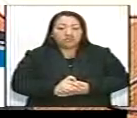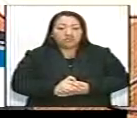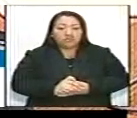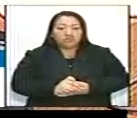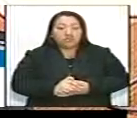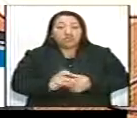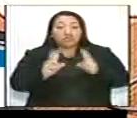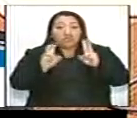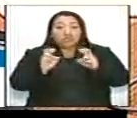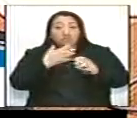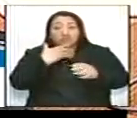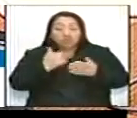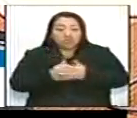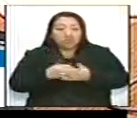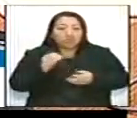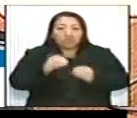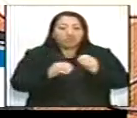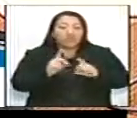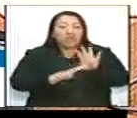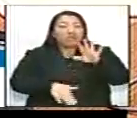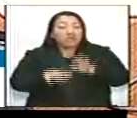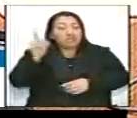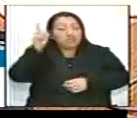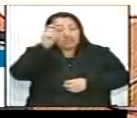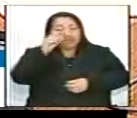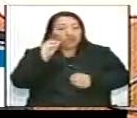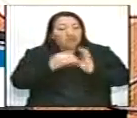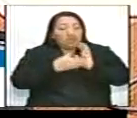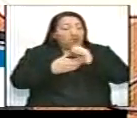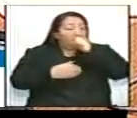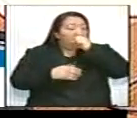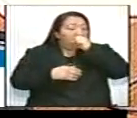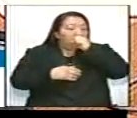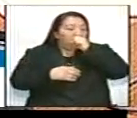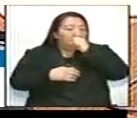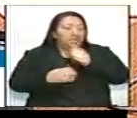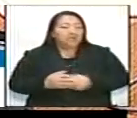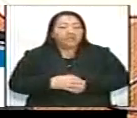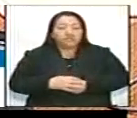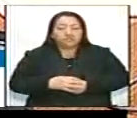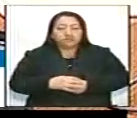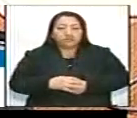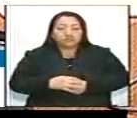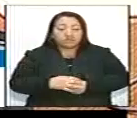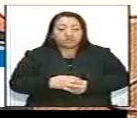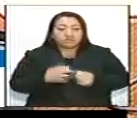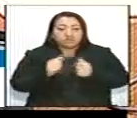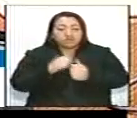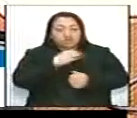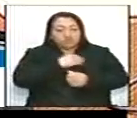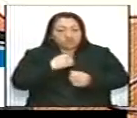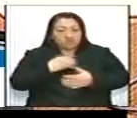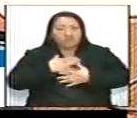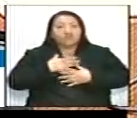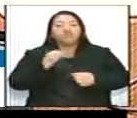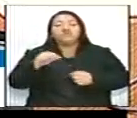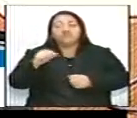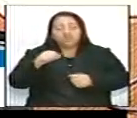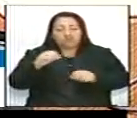mejora. Las dificultades que se han presentado, por lo menos en el campo desde el Ministerio de Salud, ha